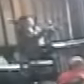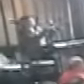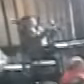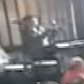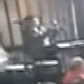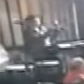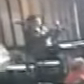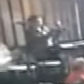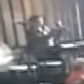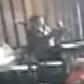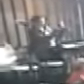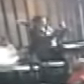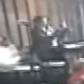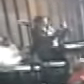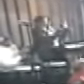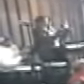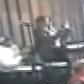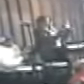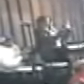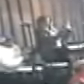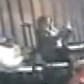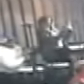presidente.